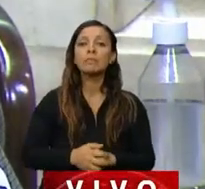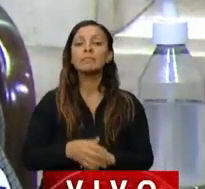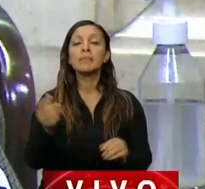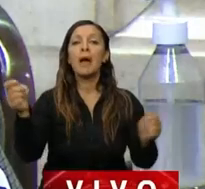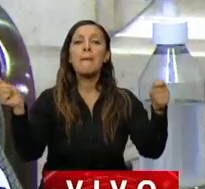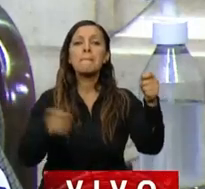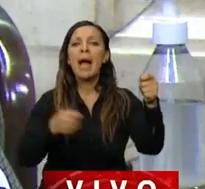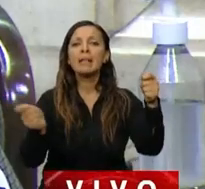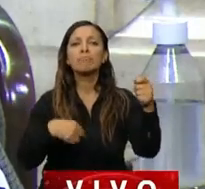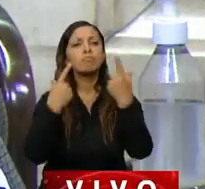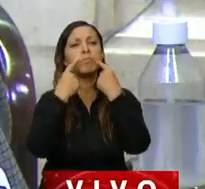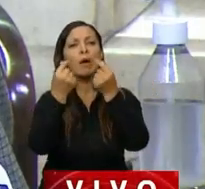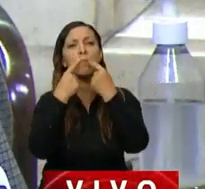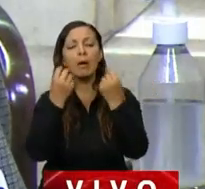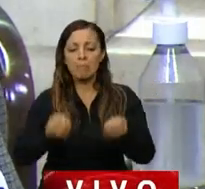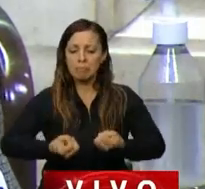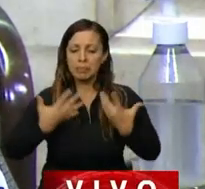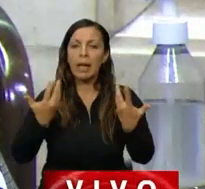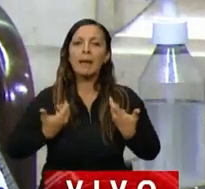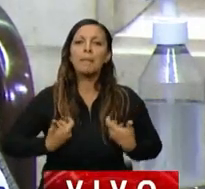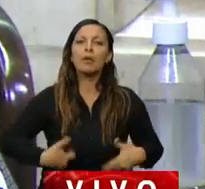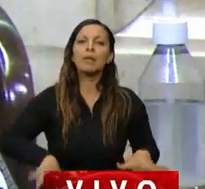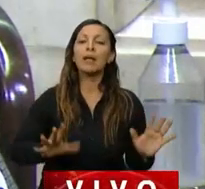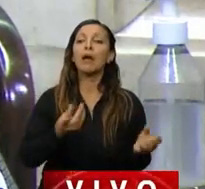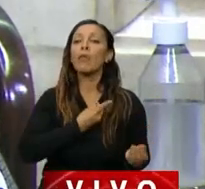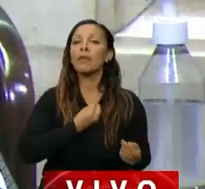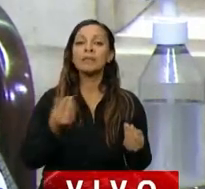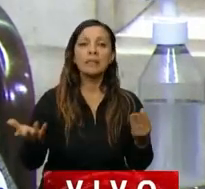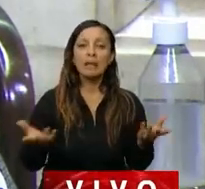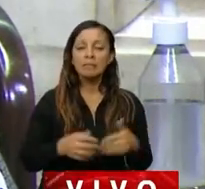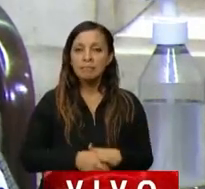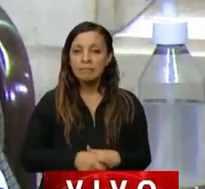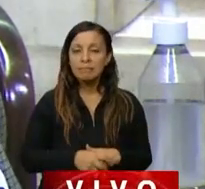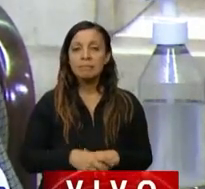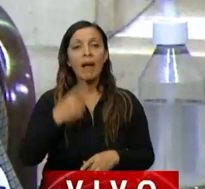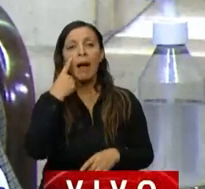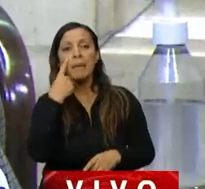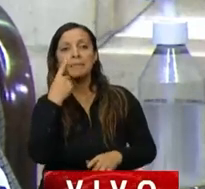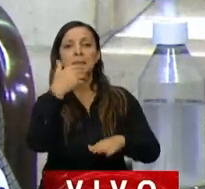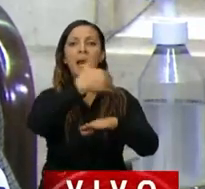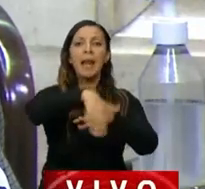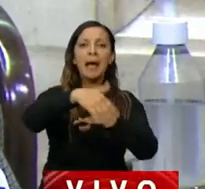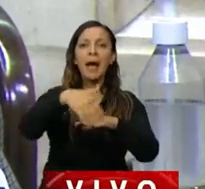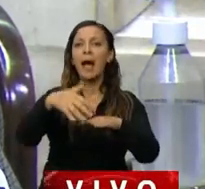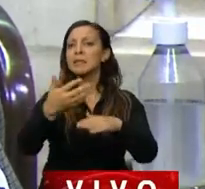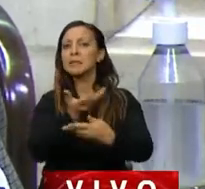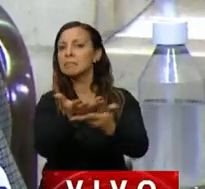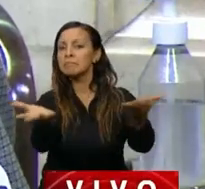manifestantes espontáneos que se expresen en las calles y vías públicas de la Argentina